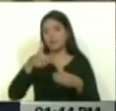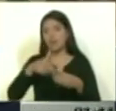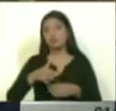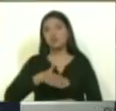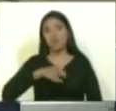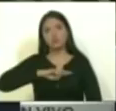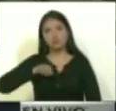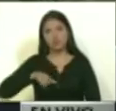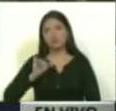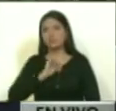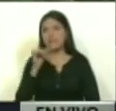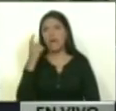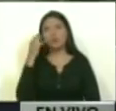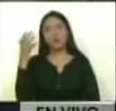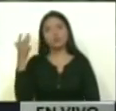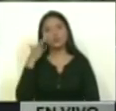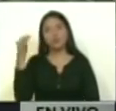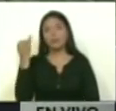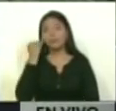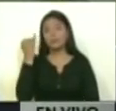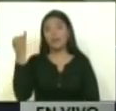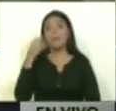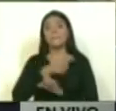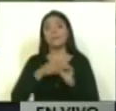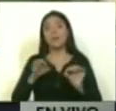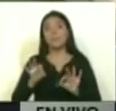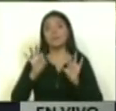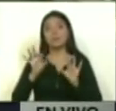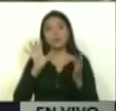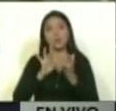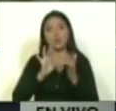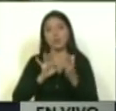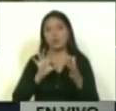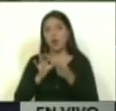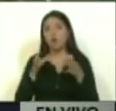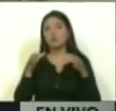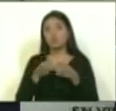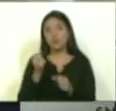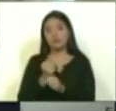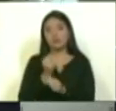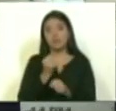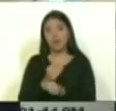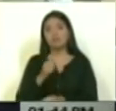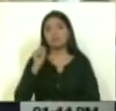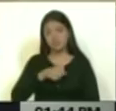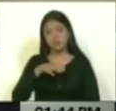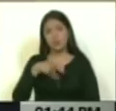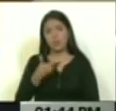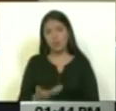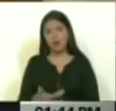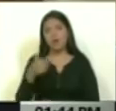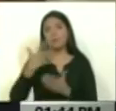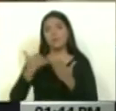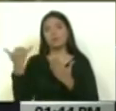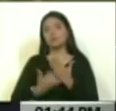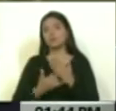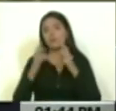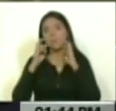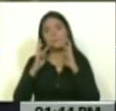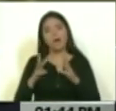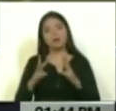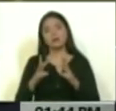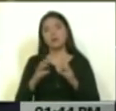veníamos con ese gran sueño y esa gran idea, pero precisamente la articulación de un equipo de trabajo hizo posible este proyecto maravilloso que abre